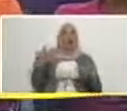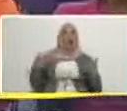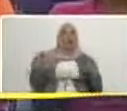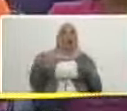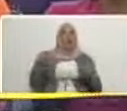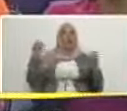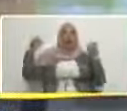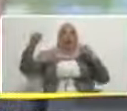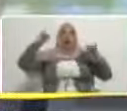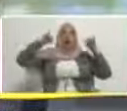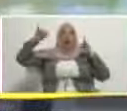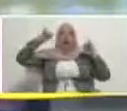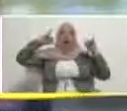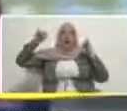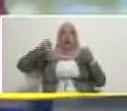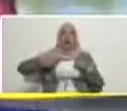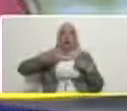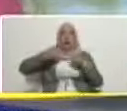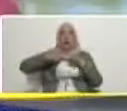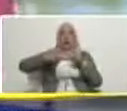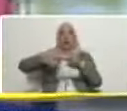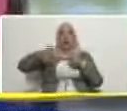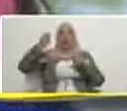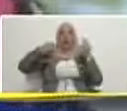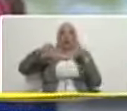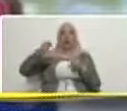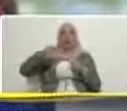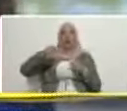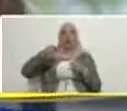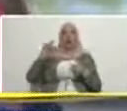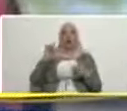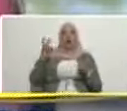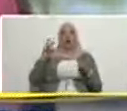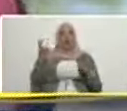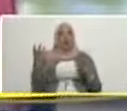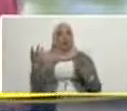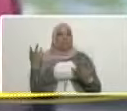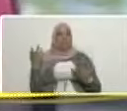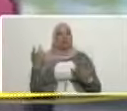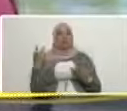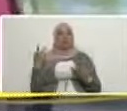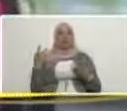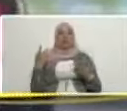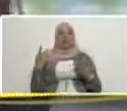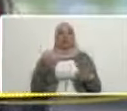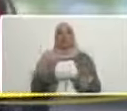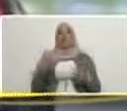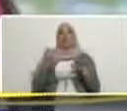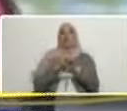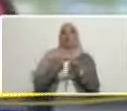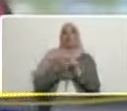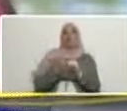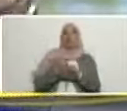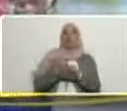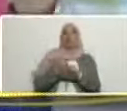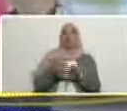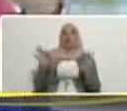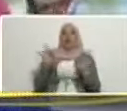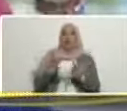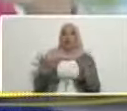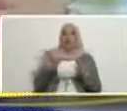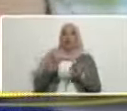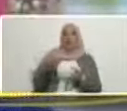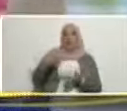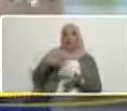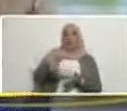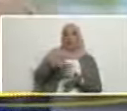rumba. Es más, existen diversos tipos de rumba. Si no hay un motivo, hay un tema. Y eso nos permite que la rumba no sea solamente para